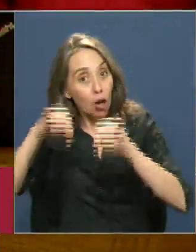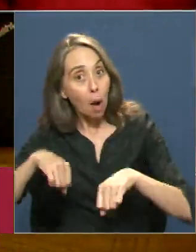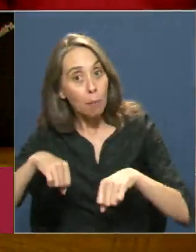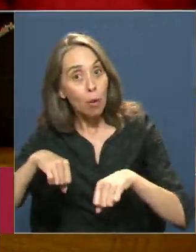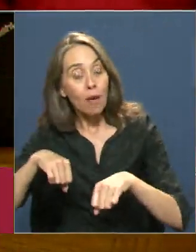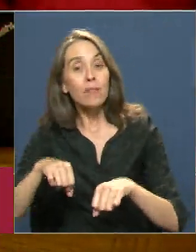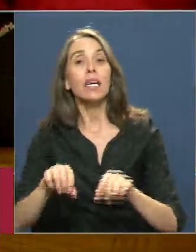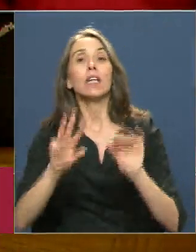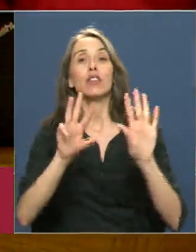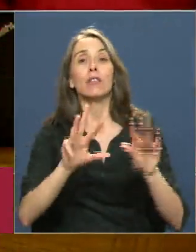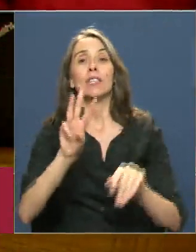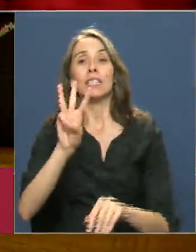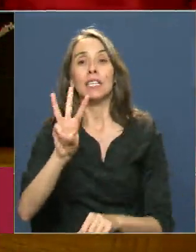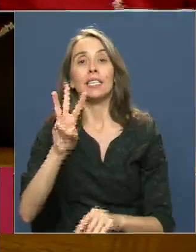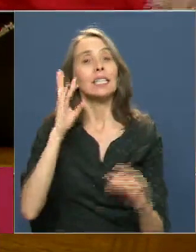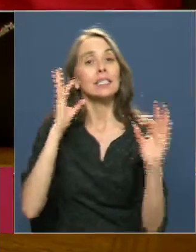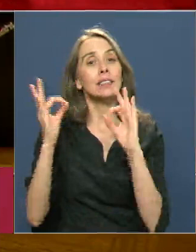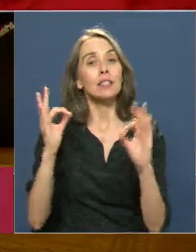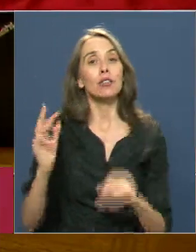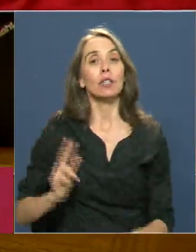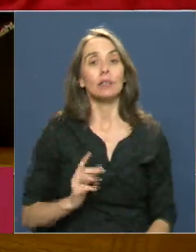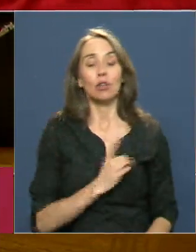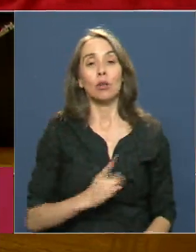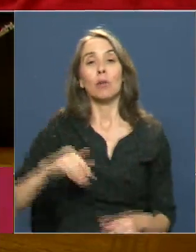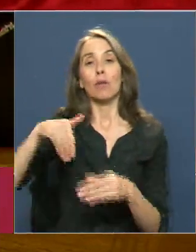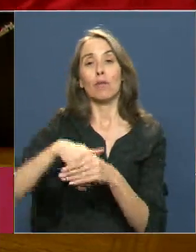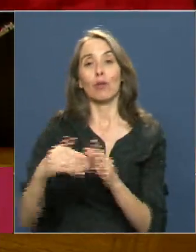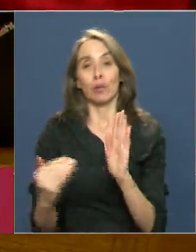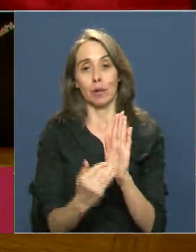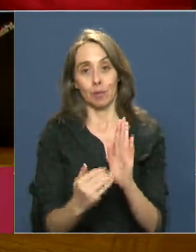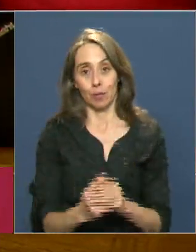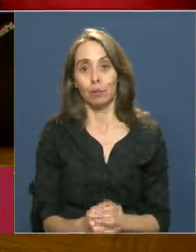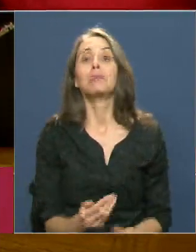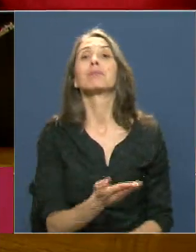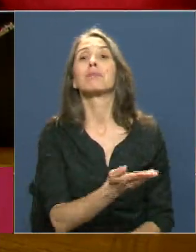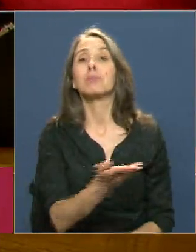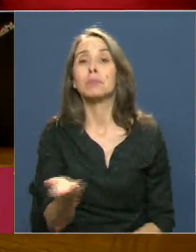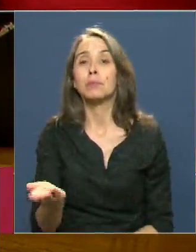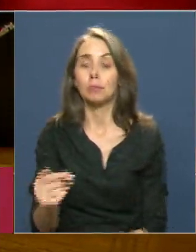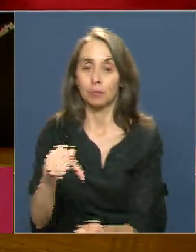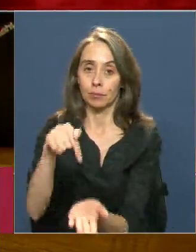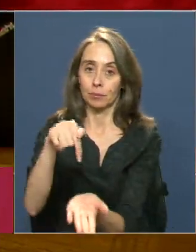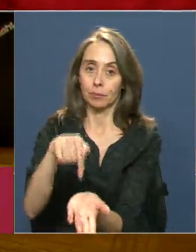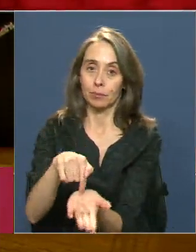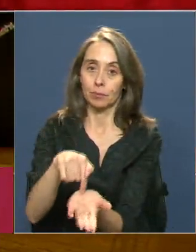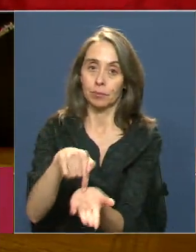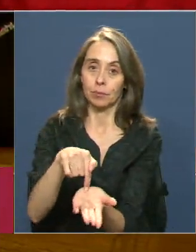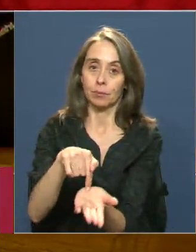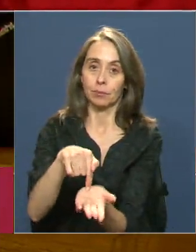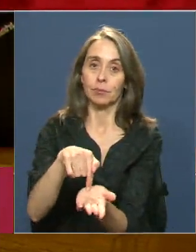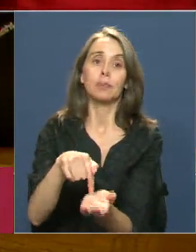de 93 señoras y señores diputados. En votación.